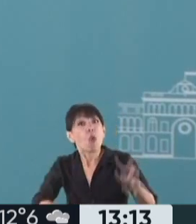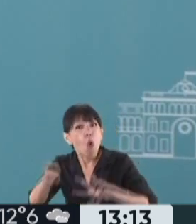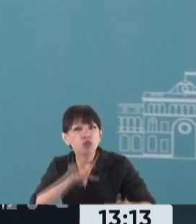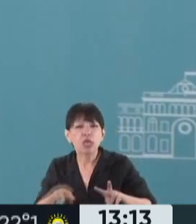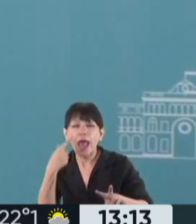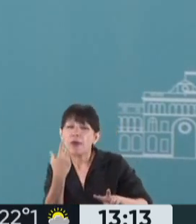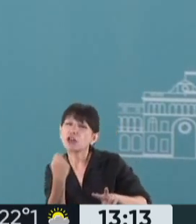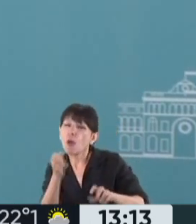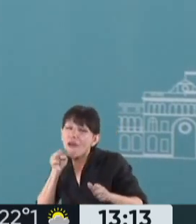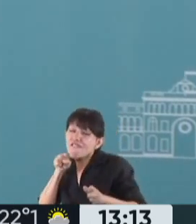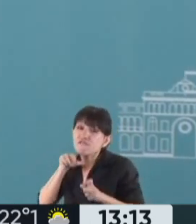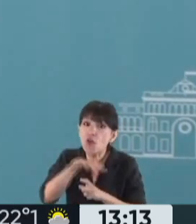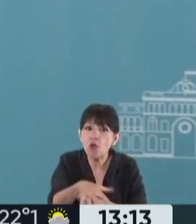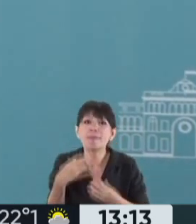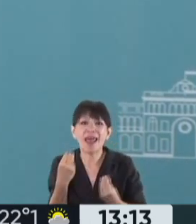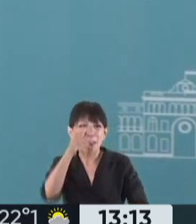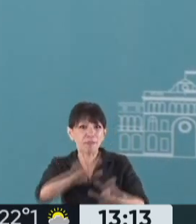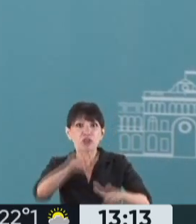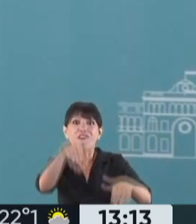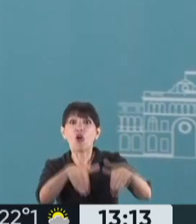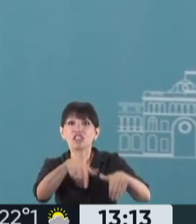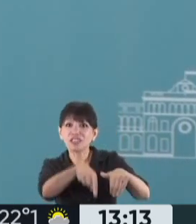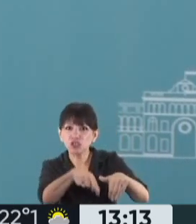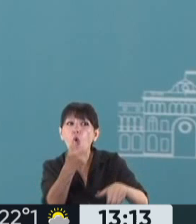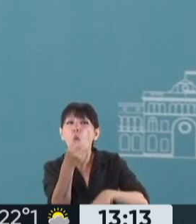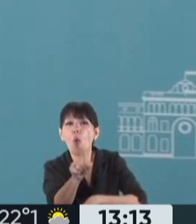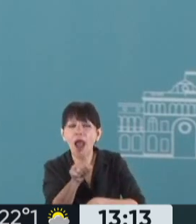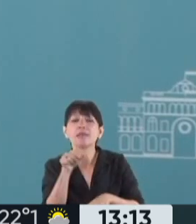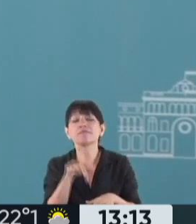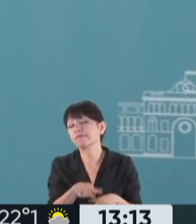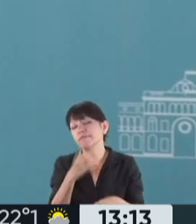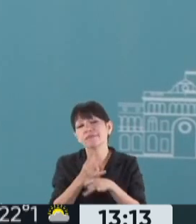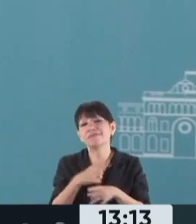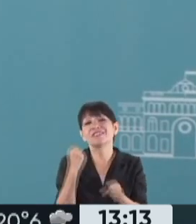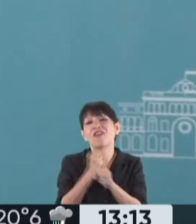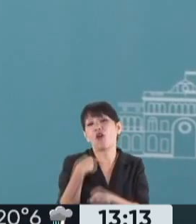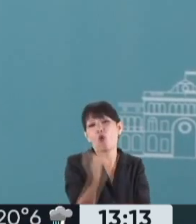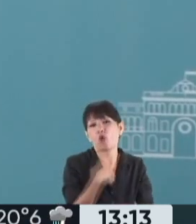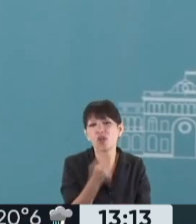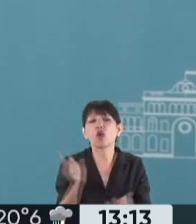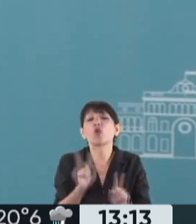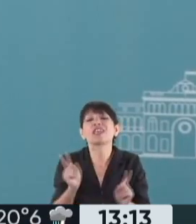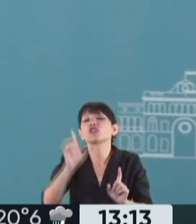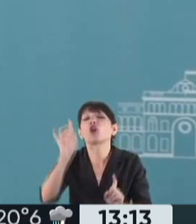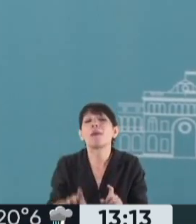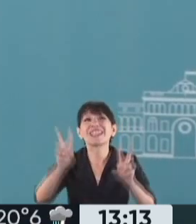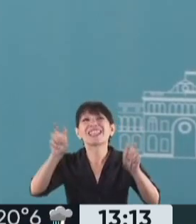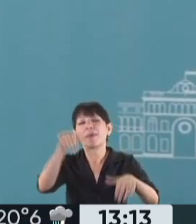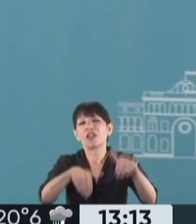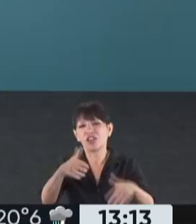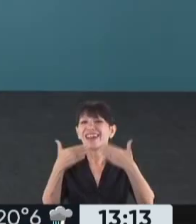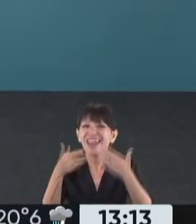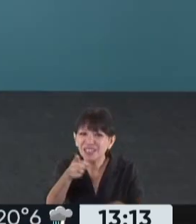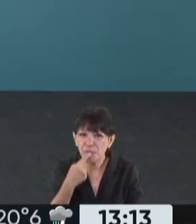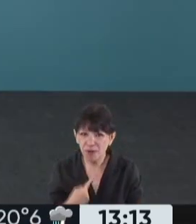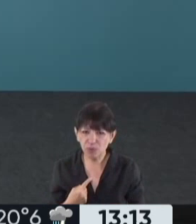cosas influyen en eso electoral, pero esto forma parte de nuestra política constante y no tiene que ver solamente con un año electoral. Muchas gracias por la